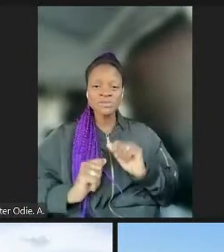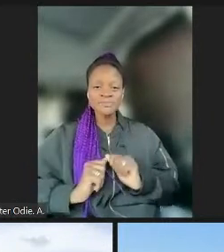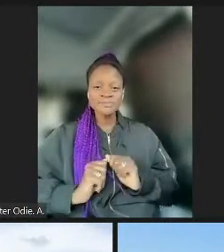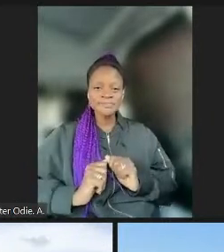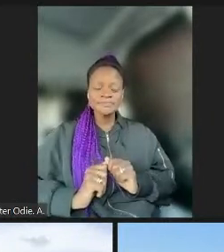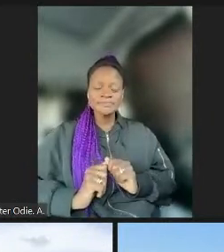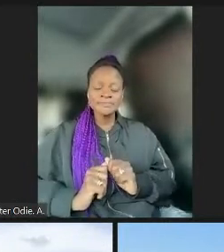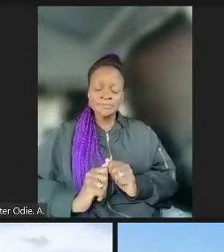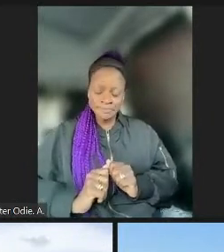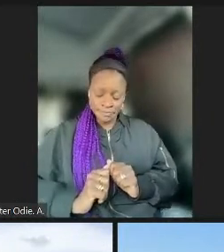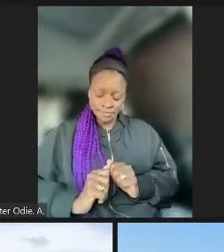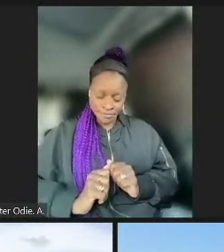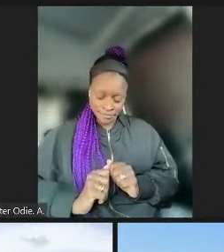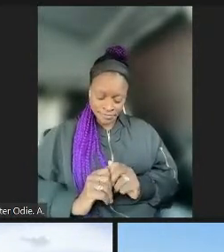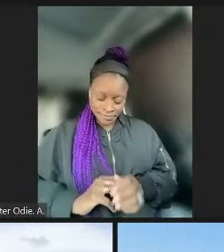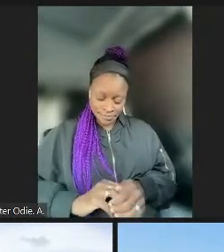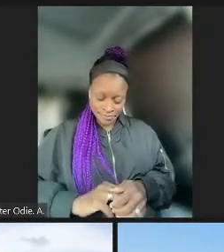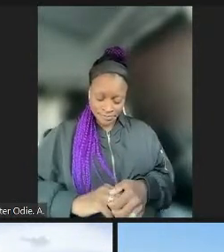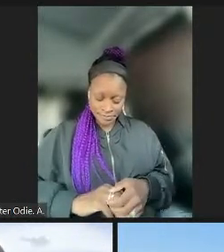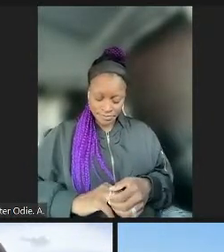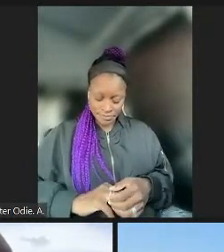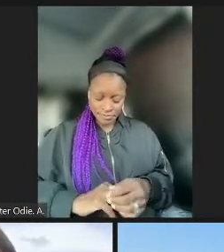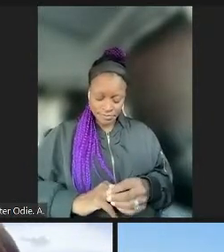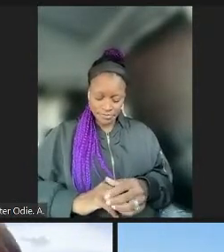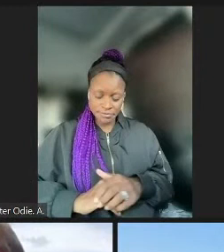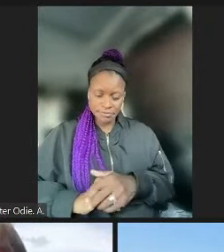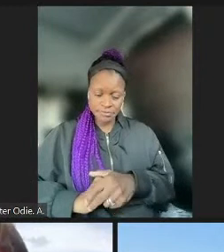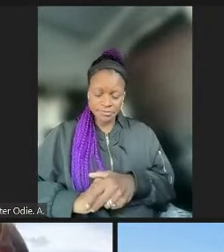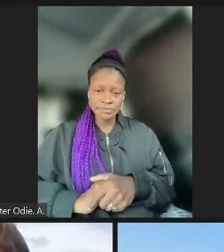contestar cualquier pregunta.